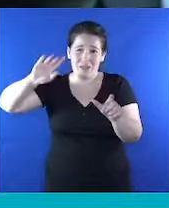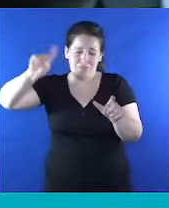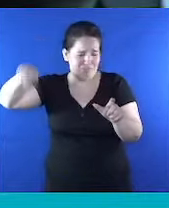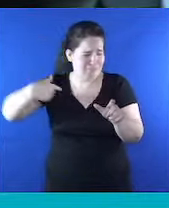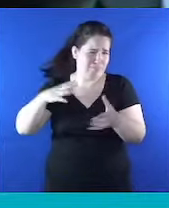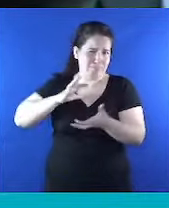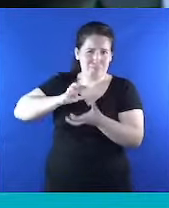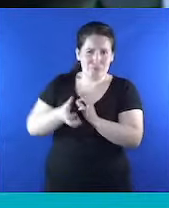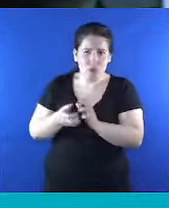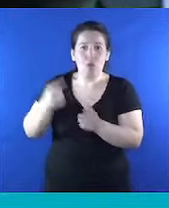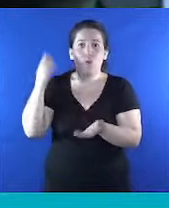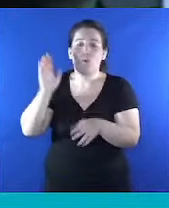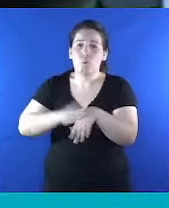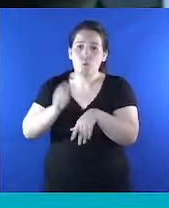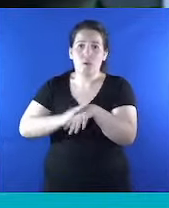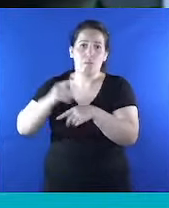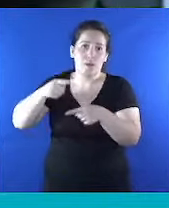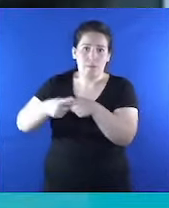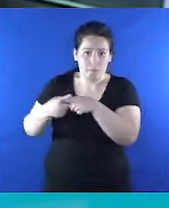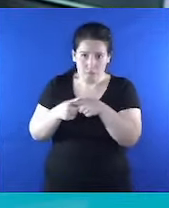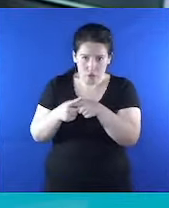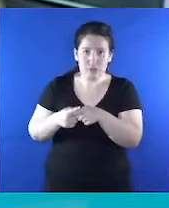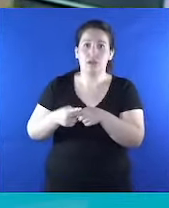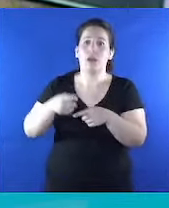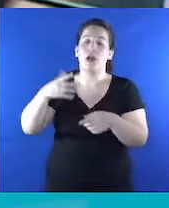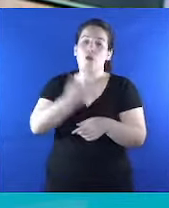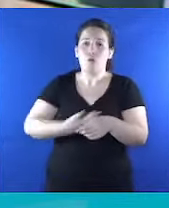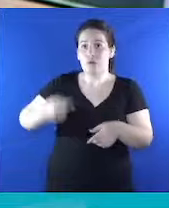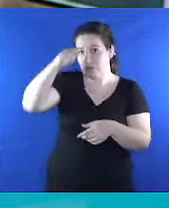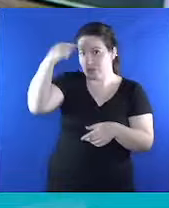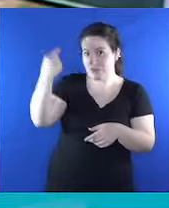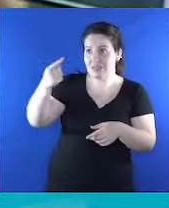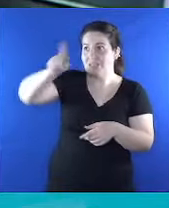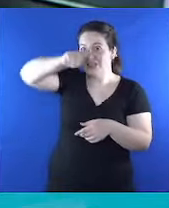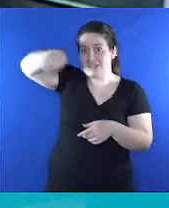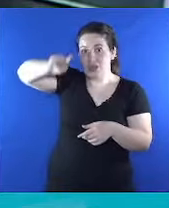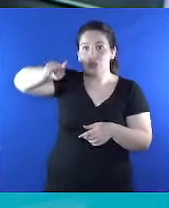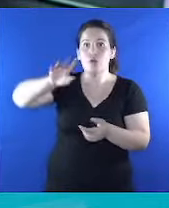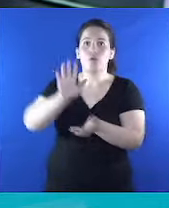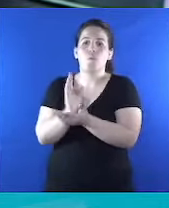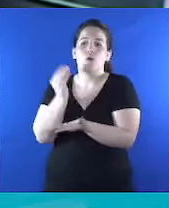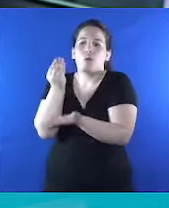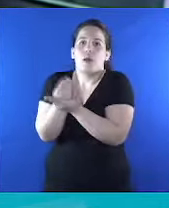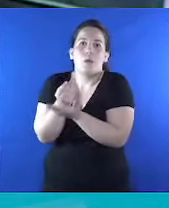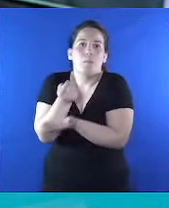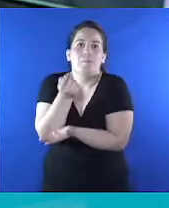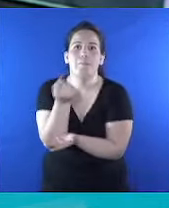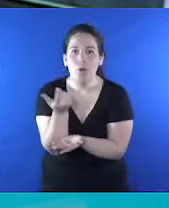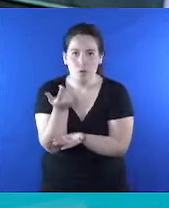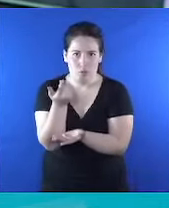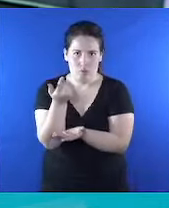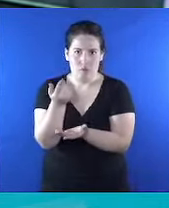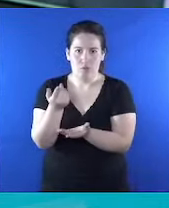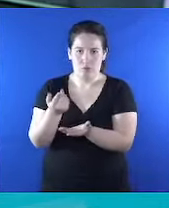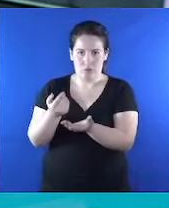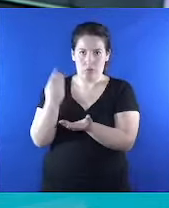probablemente por las políticas que lleva adelante el gobierno nacional y están subrepresentado y no solo están